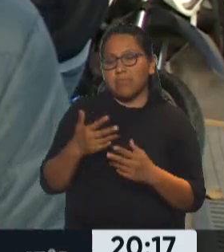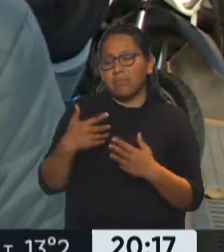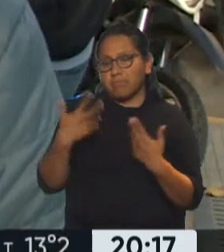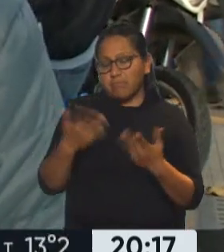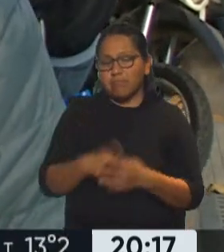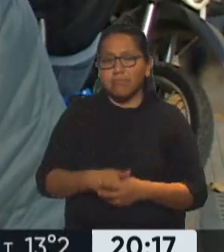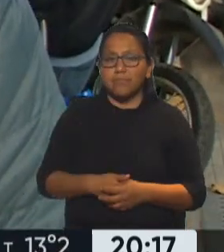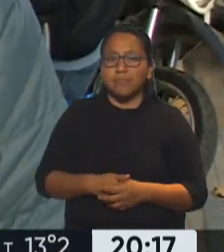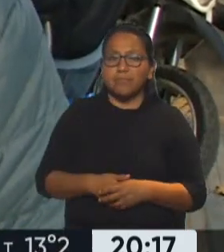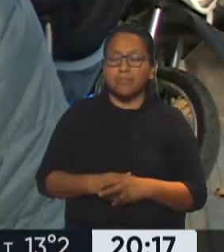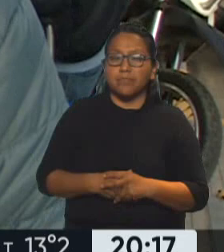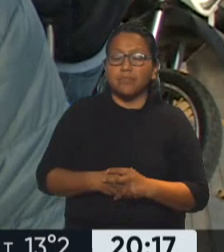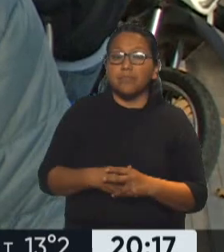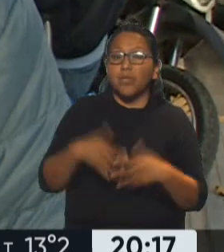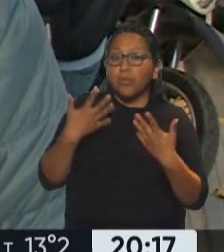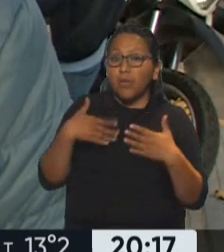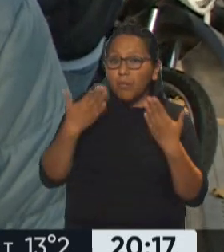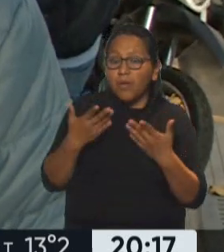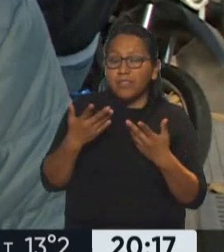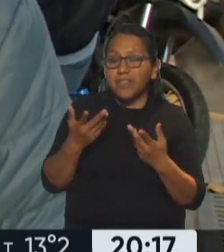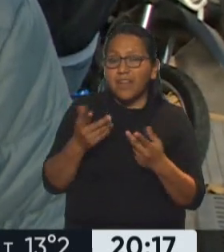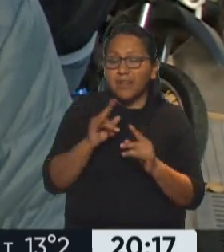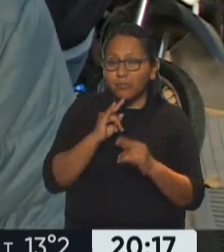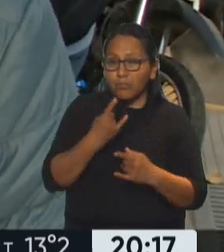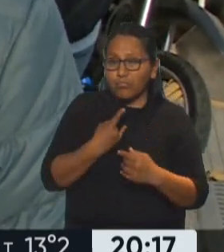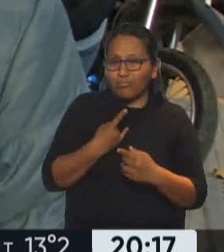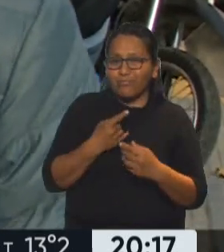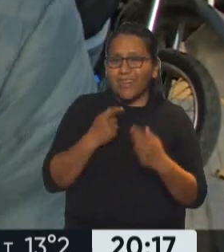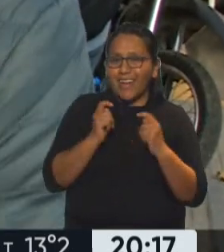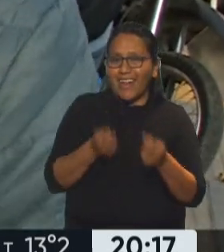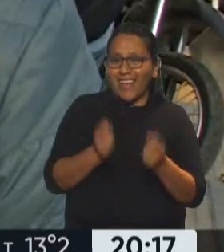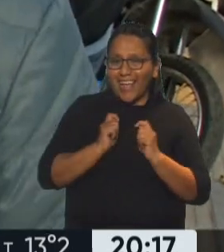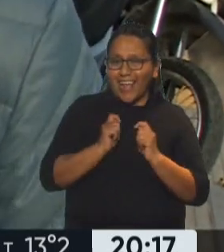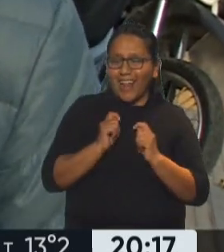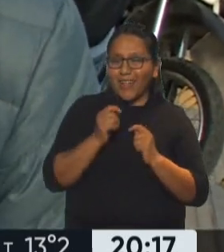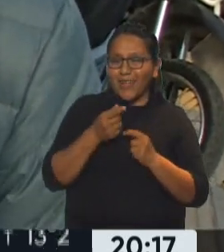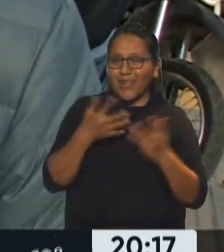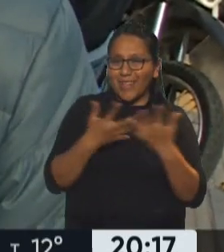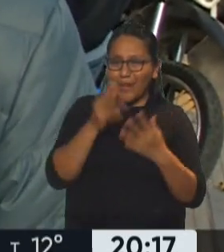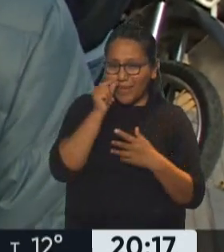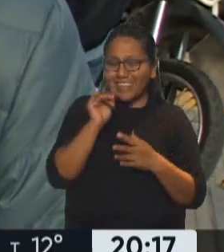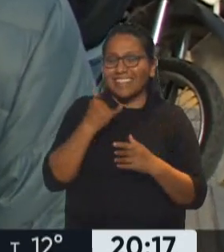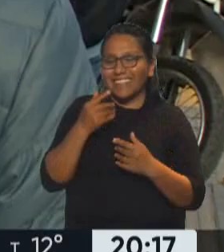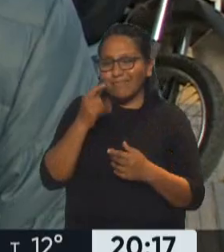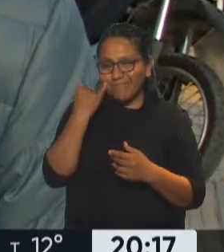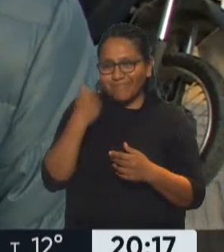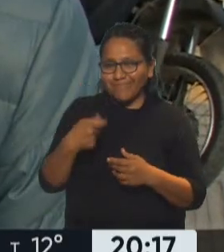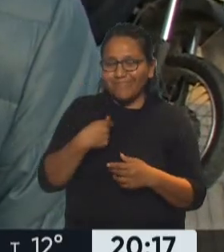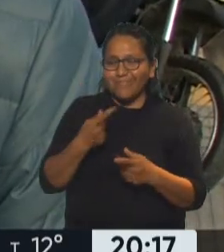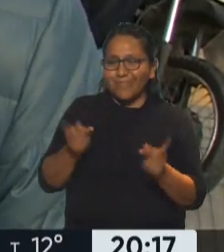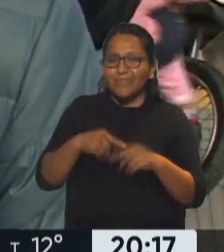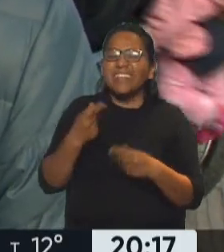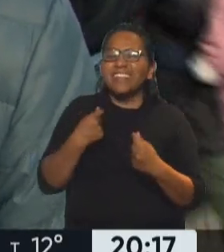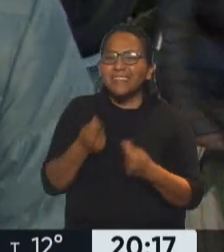todo el auto regalo para el día del padre si elegir otras cosas que vi y y te